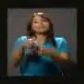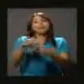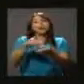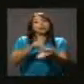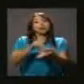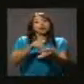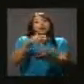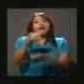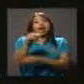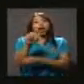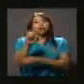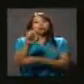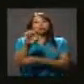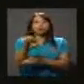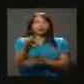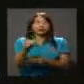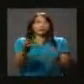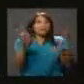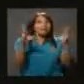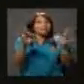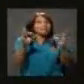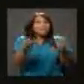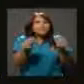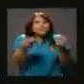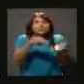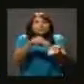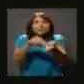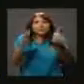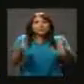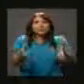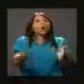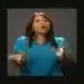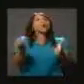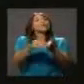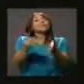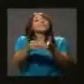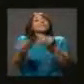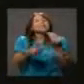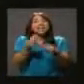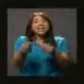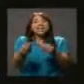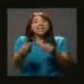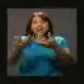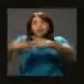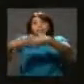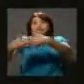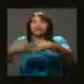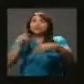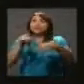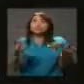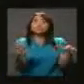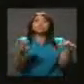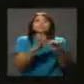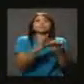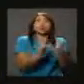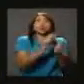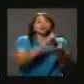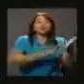¡Terrible! Tenemos que volver a cazar al sector empresarial con las universidades para que nos digan